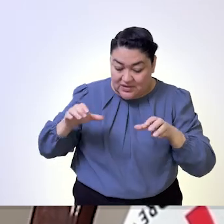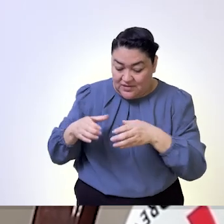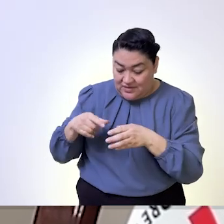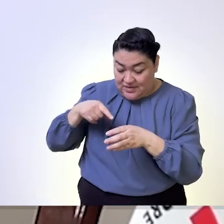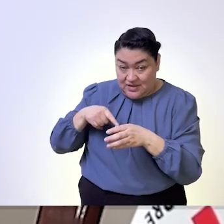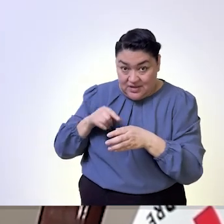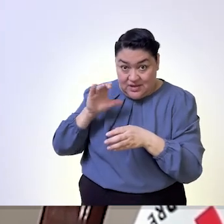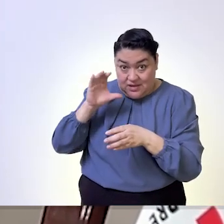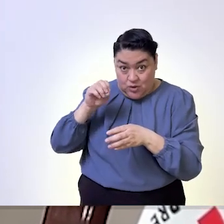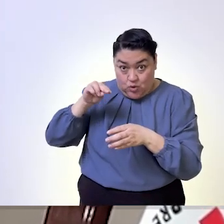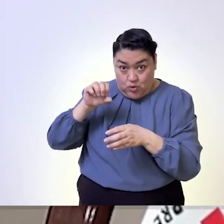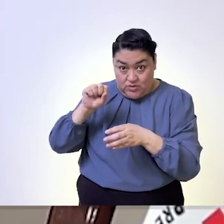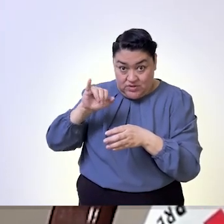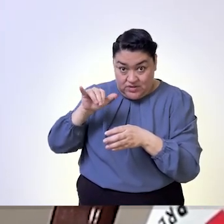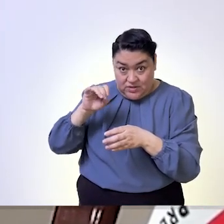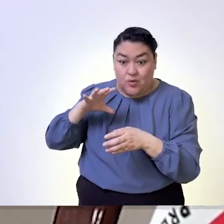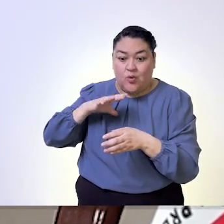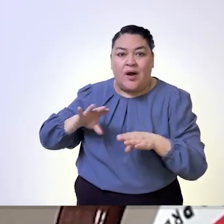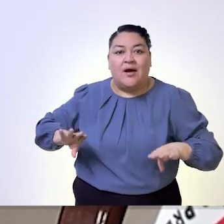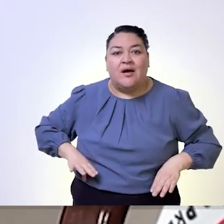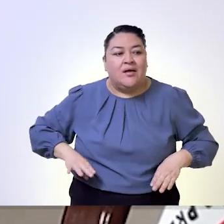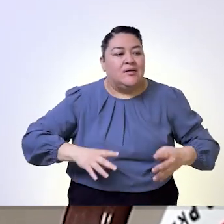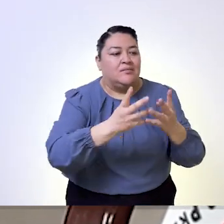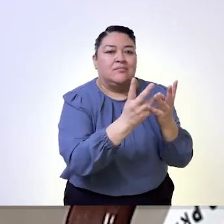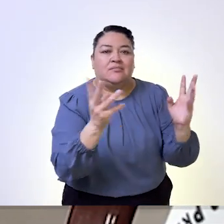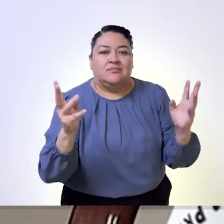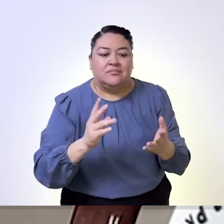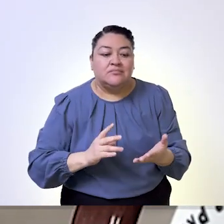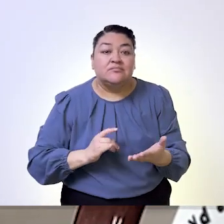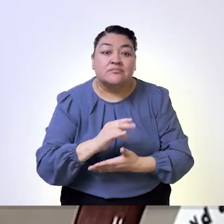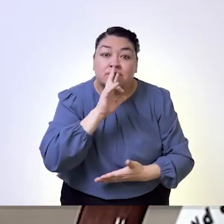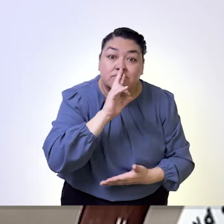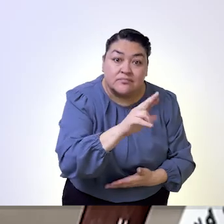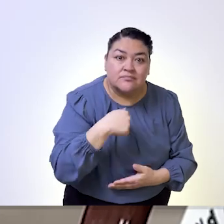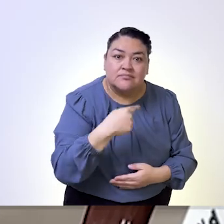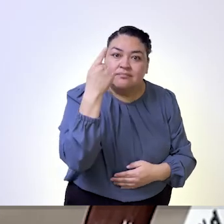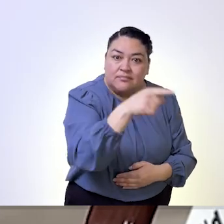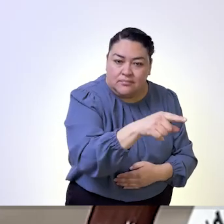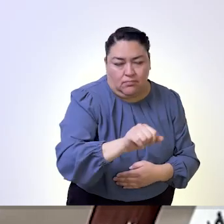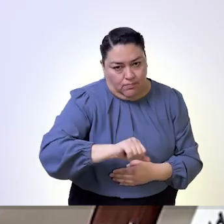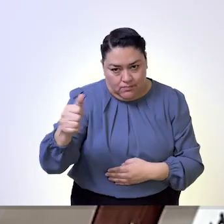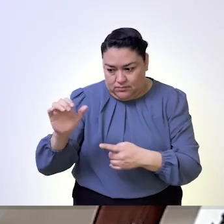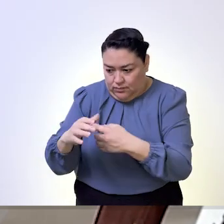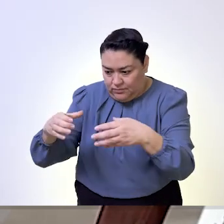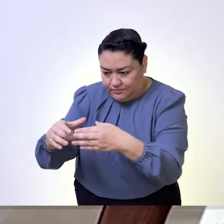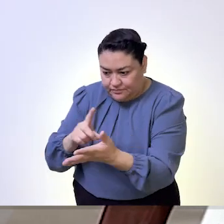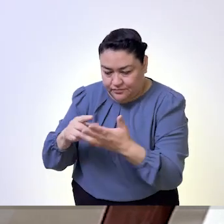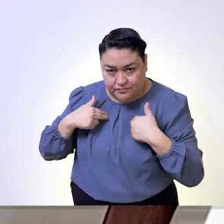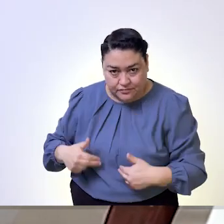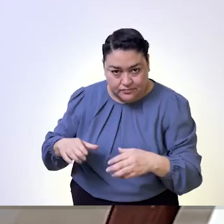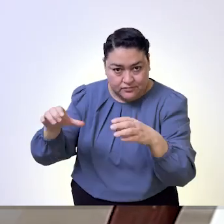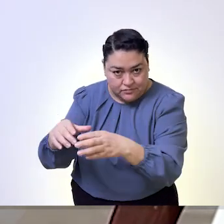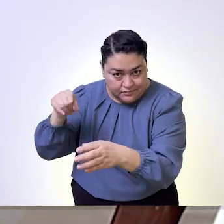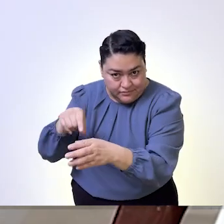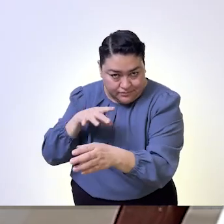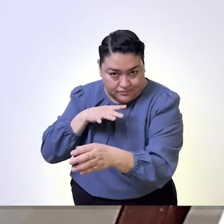generis del Consejo, que tiene que ver con el carácter vinculante de las resoluciones, a diferencia de las comisiones estatales,